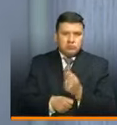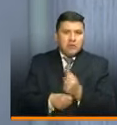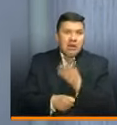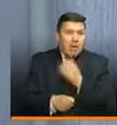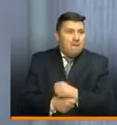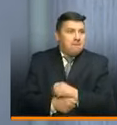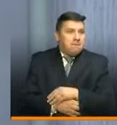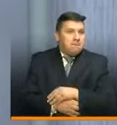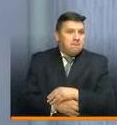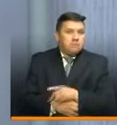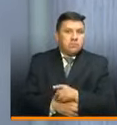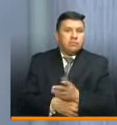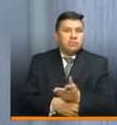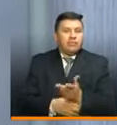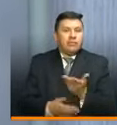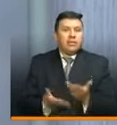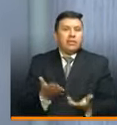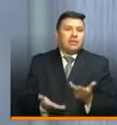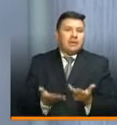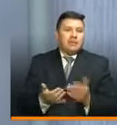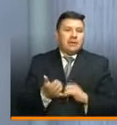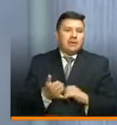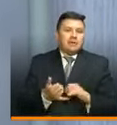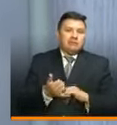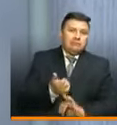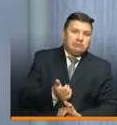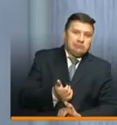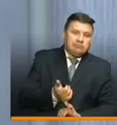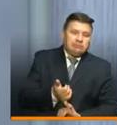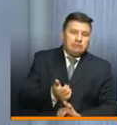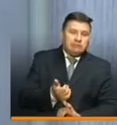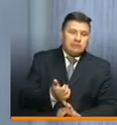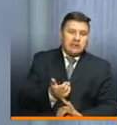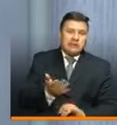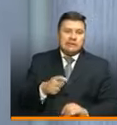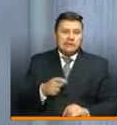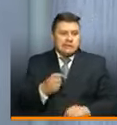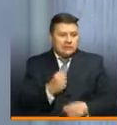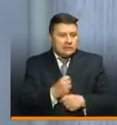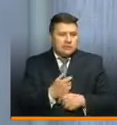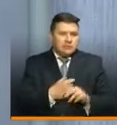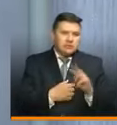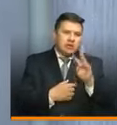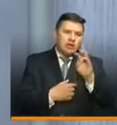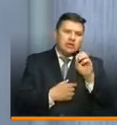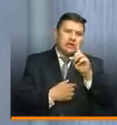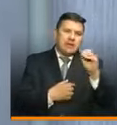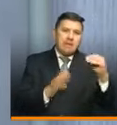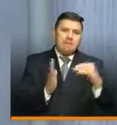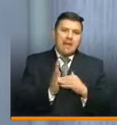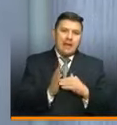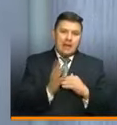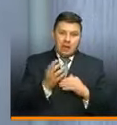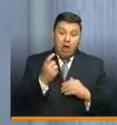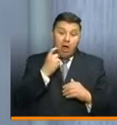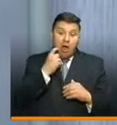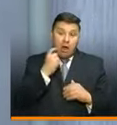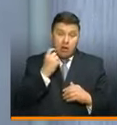trabajando, de los cuales dependen un grupo de personas, probablemente entre 80 y 100 mil personas que trabajan con